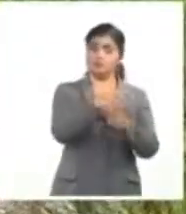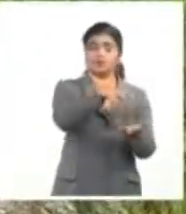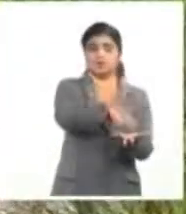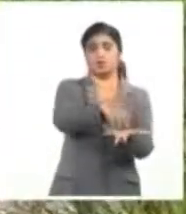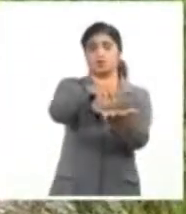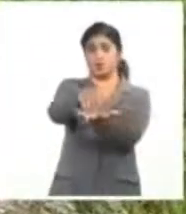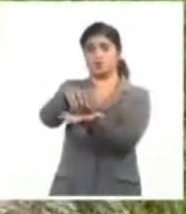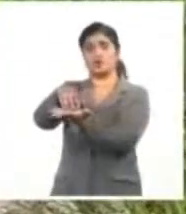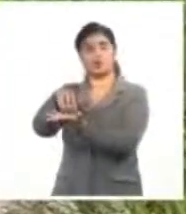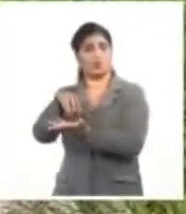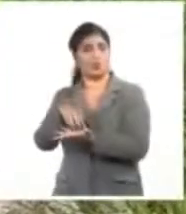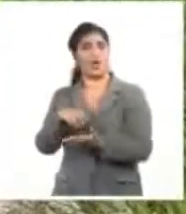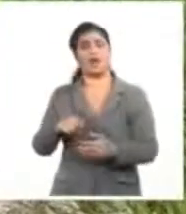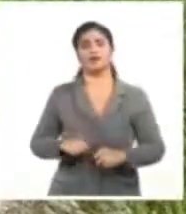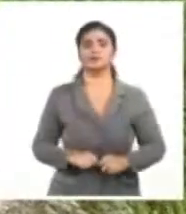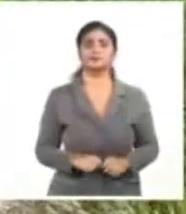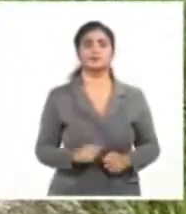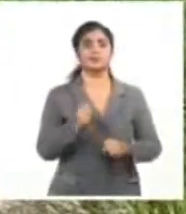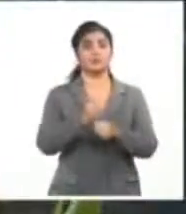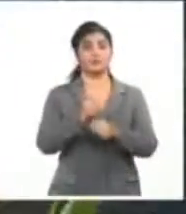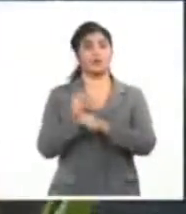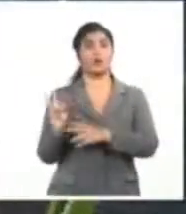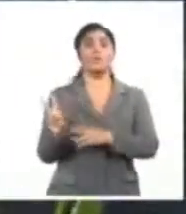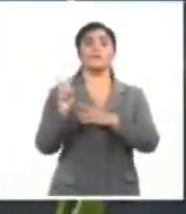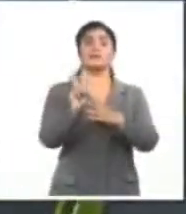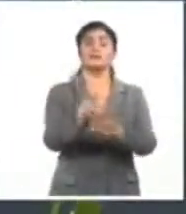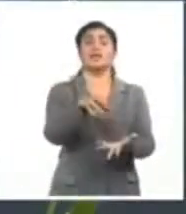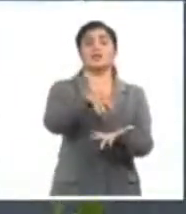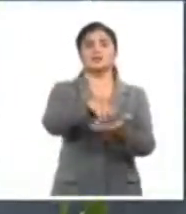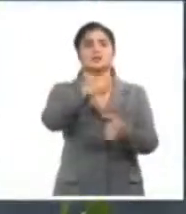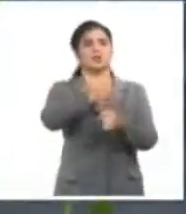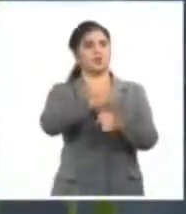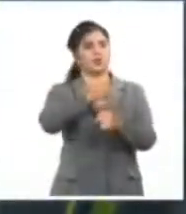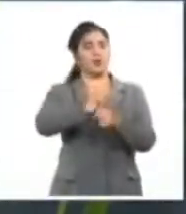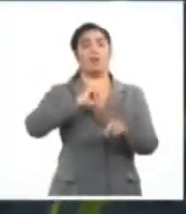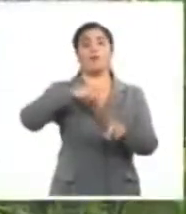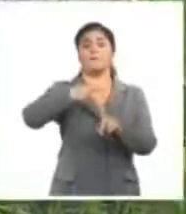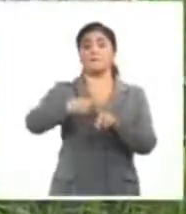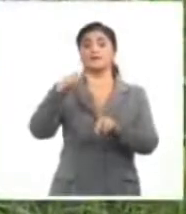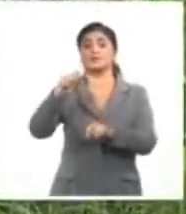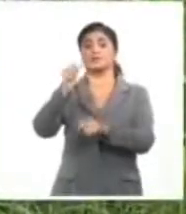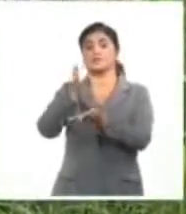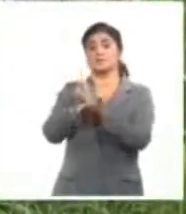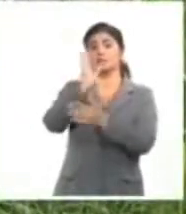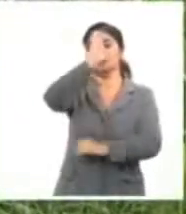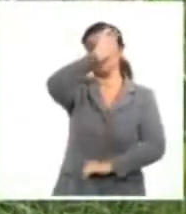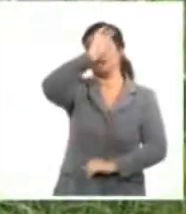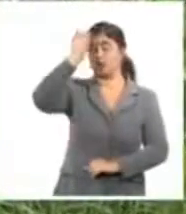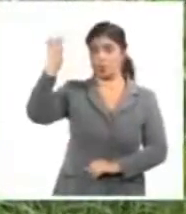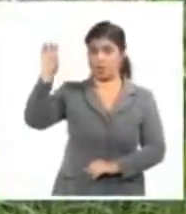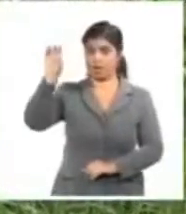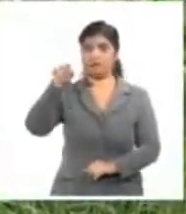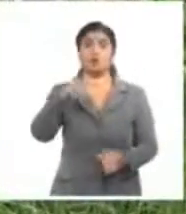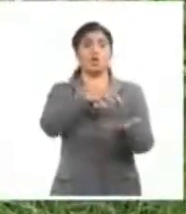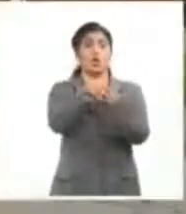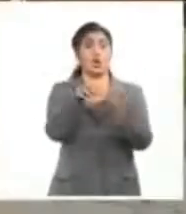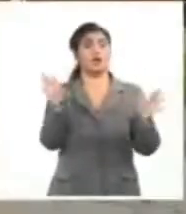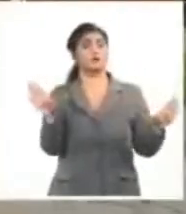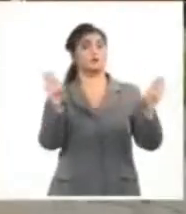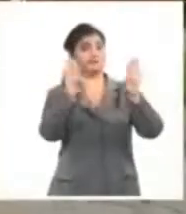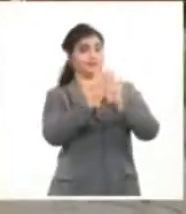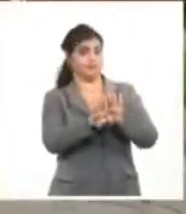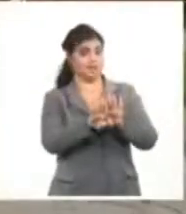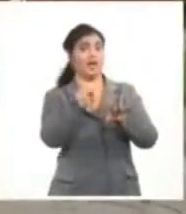abarca además los centros laborales de la provincia e incluye las escuelas y unidades docentes cerradas durante el período